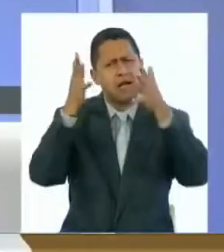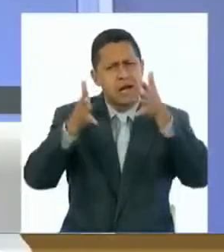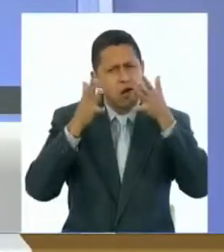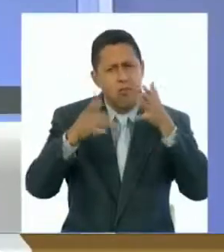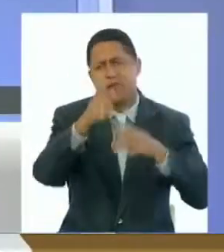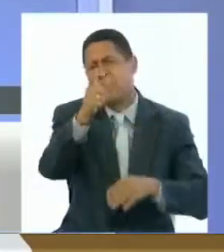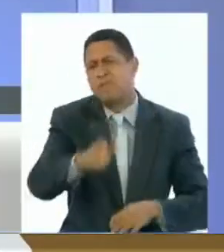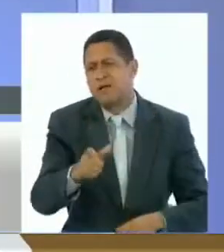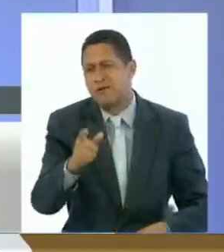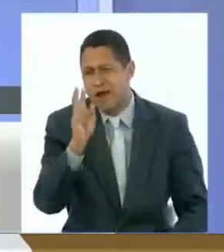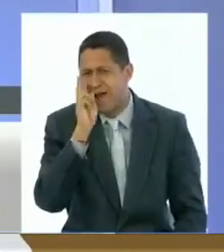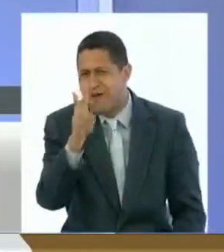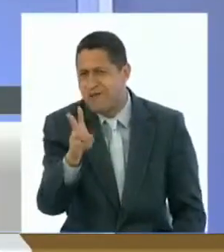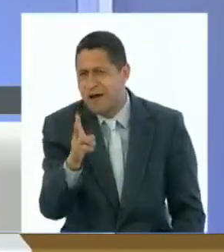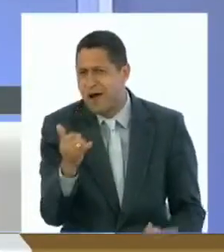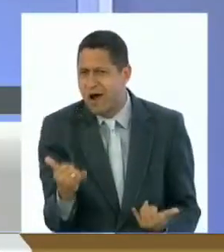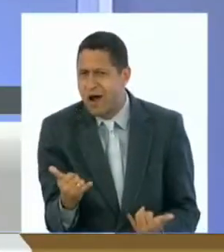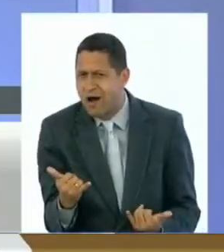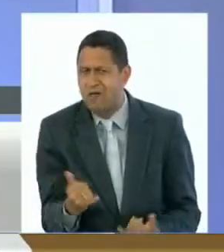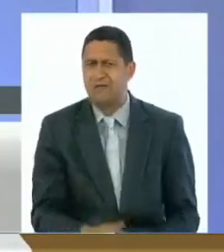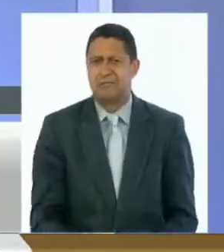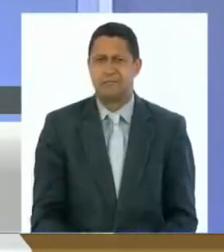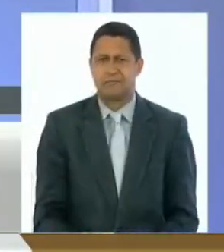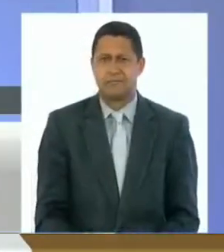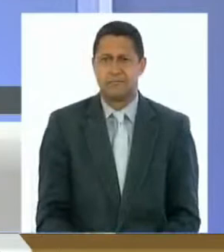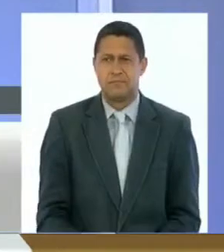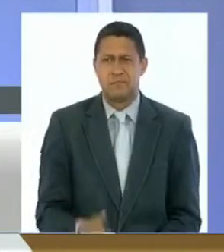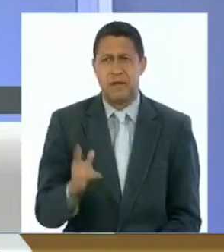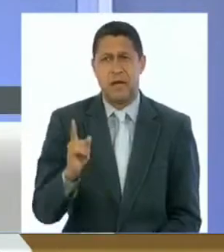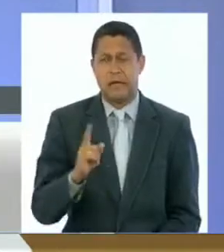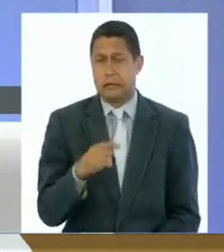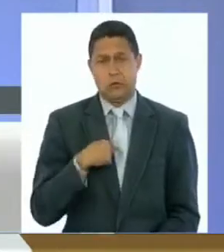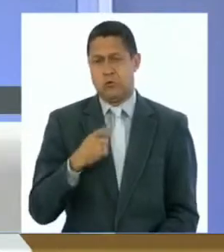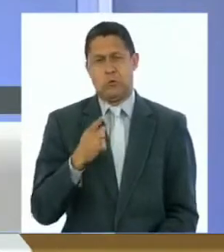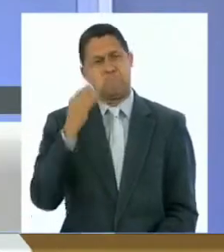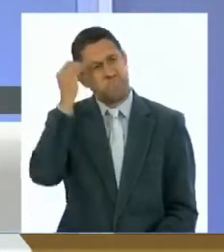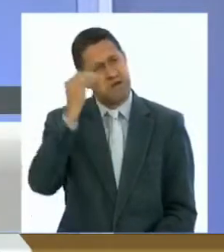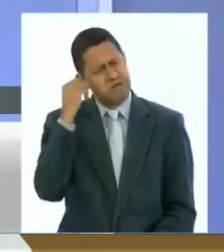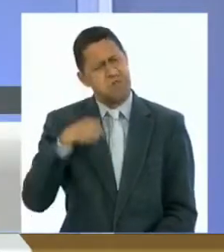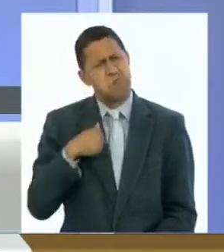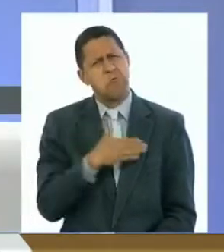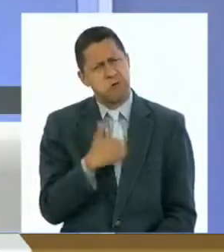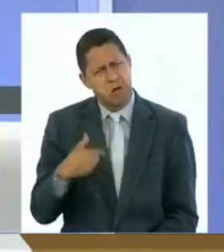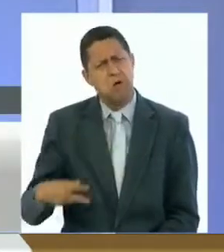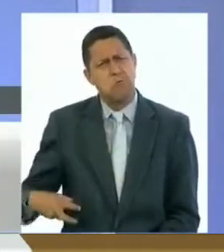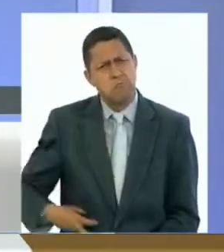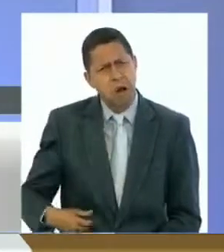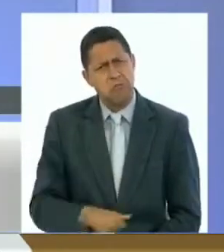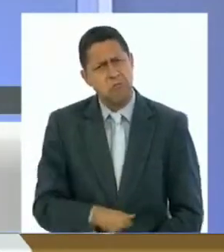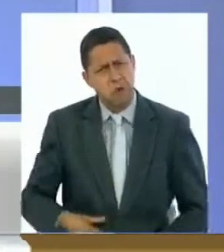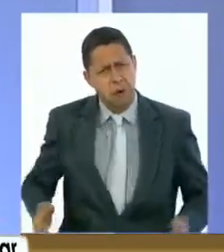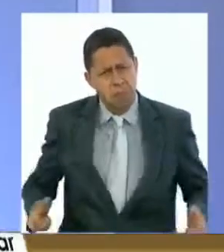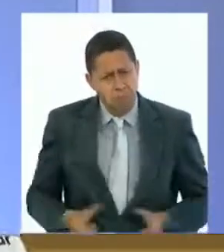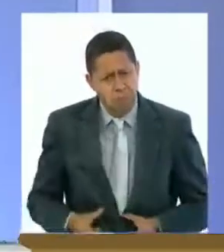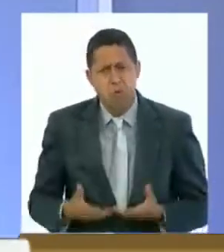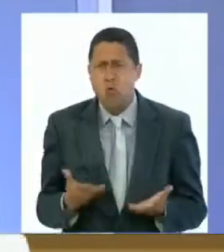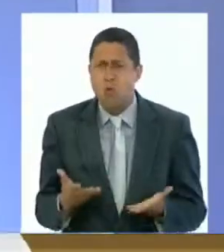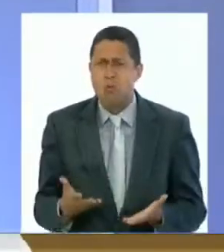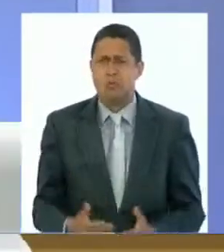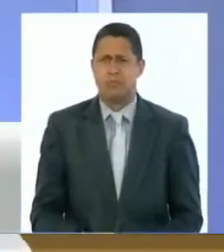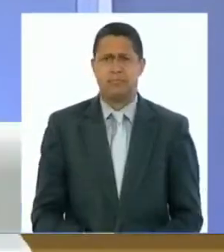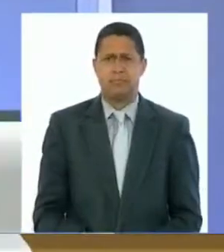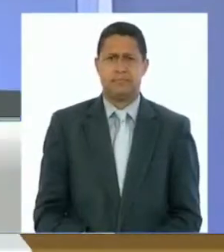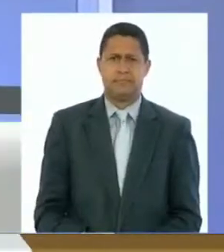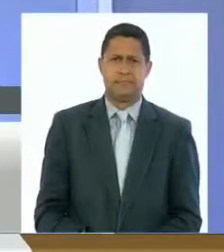hacer a las personas que nos están viendo el día de hoy y que de repente no se la han hecho, pero están pensando en realizarse una operación de este tipo,